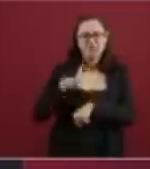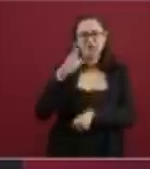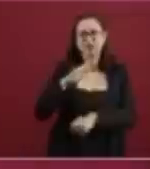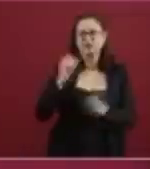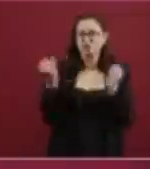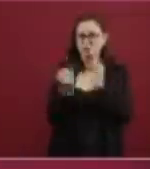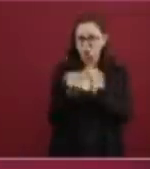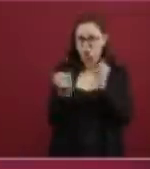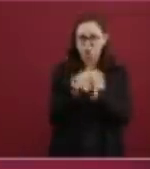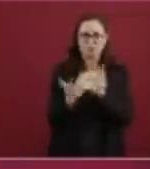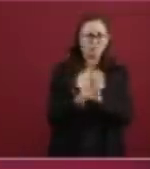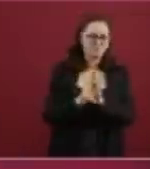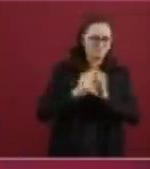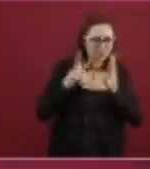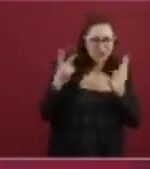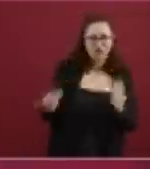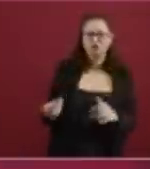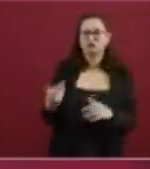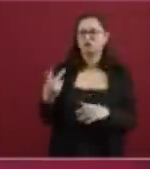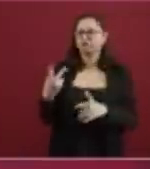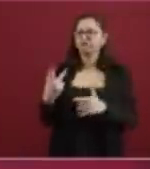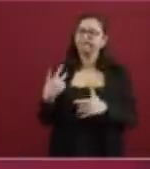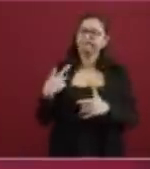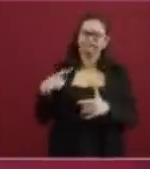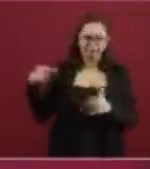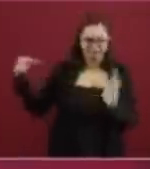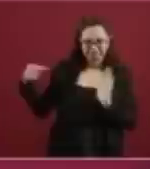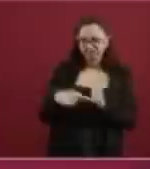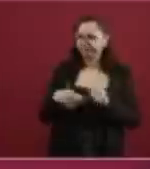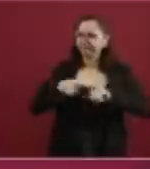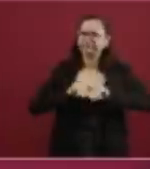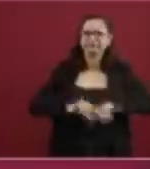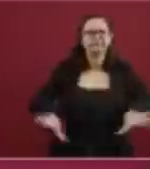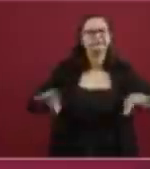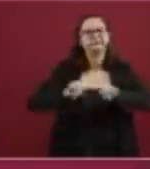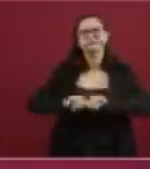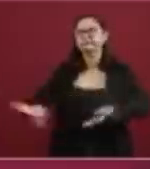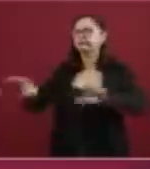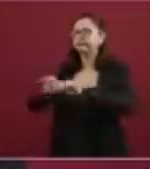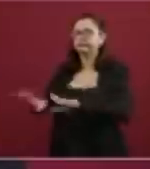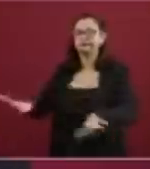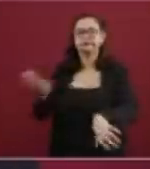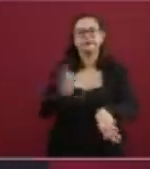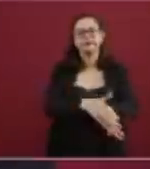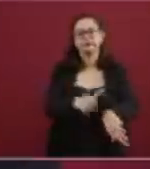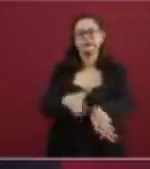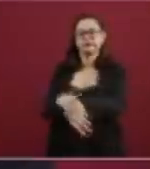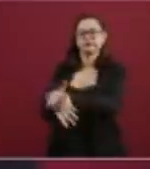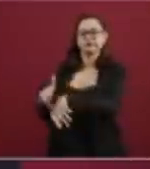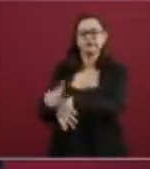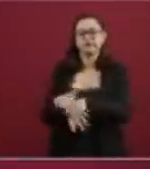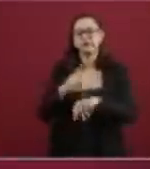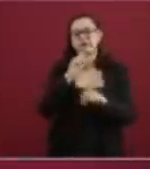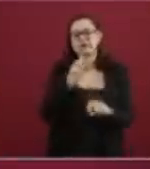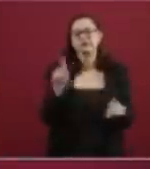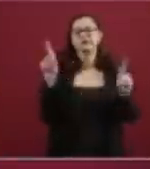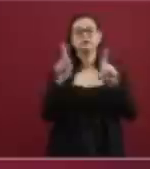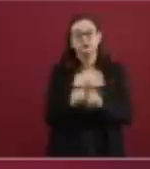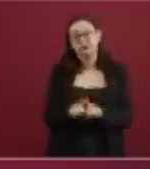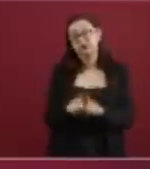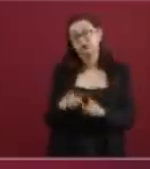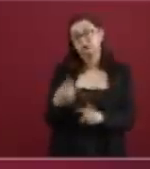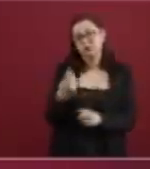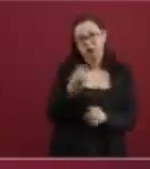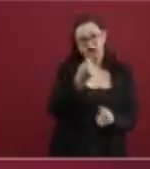periódicos, y vamos a convocar también a que de manera voluntaria nos ayuden los medios,